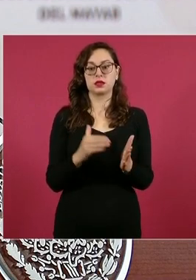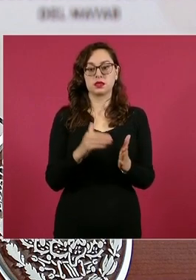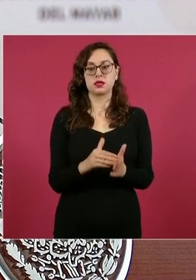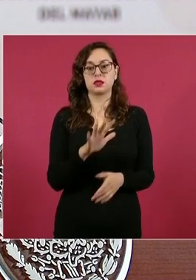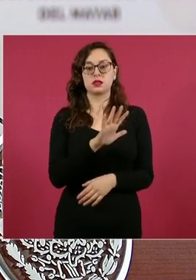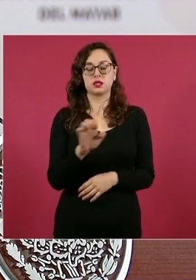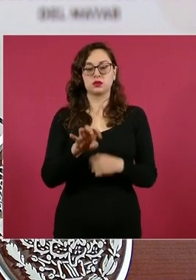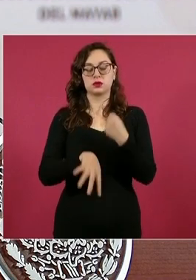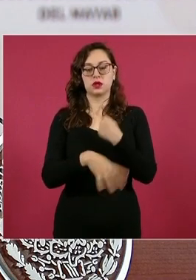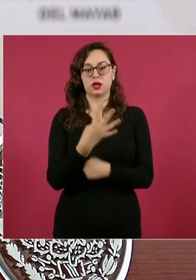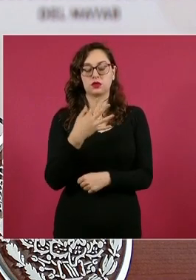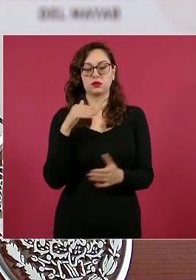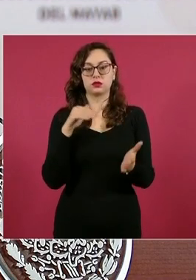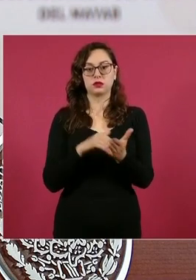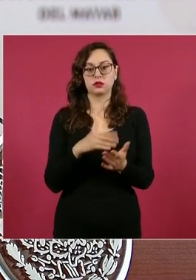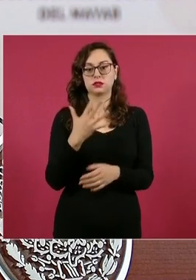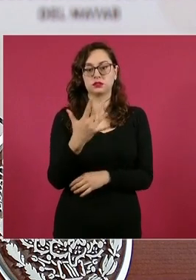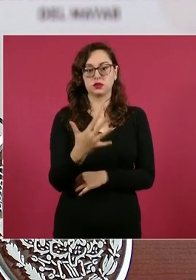514